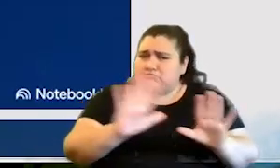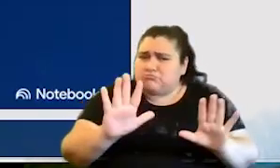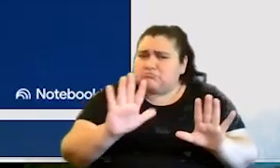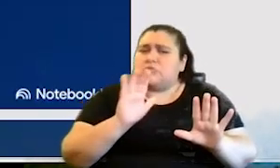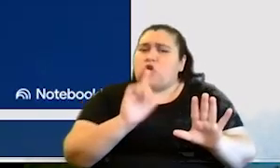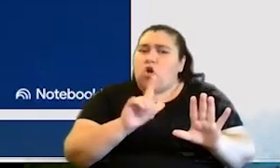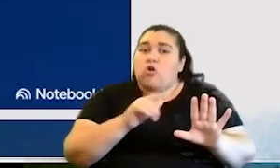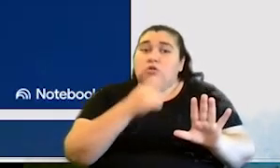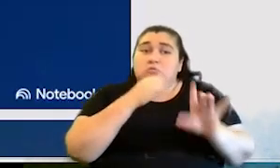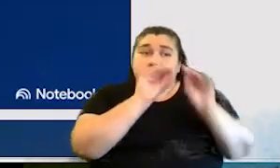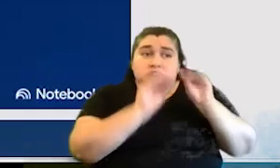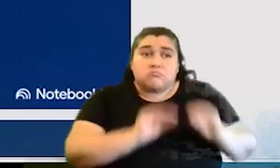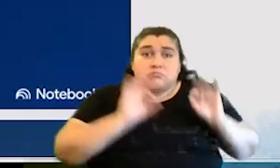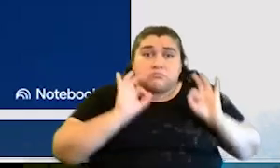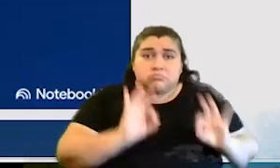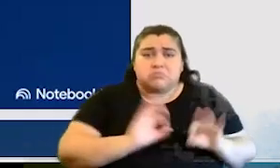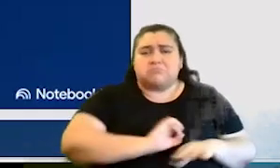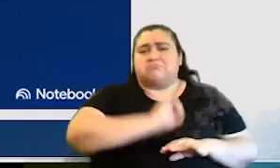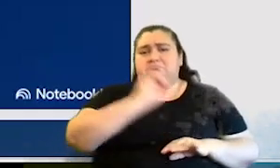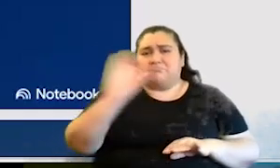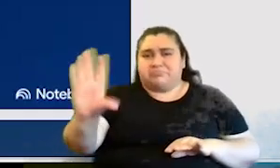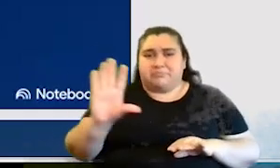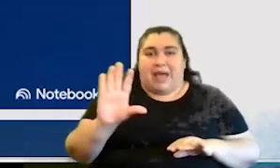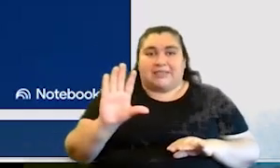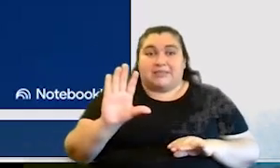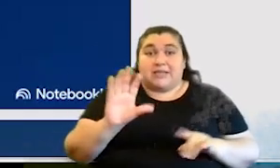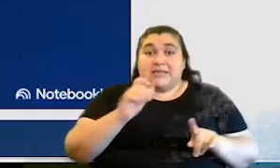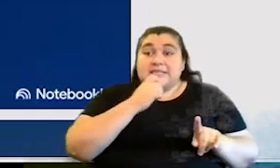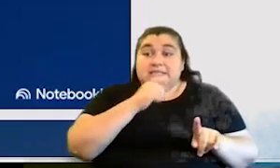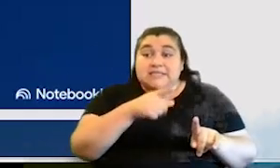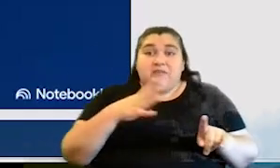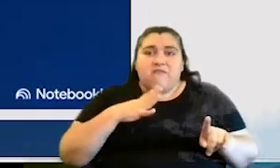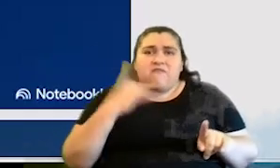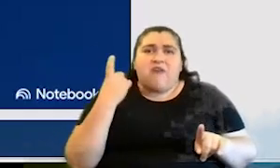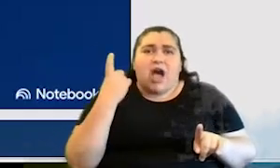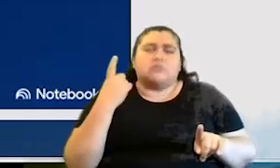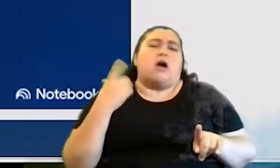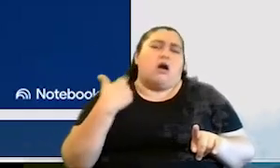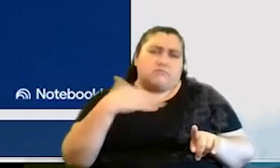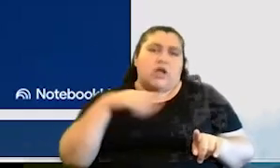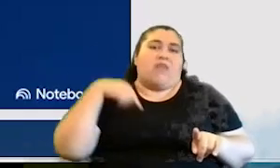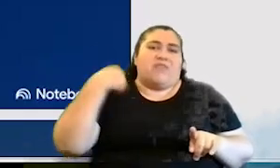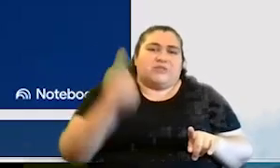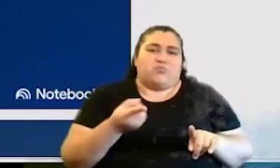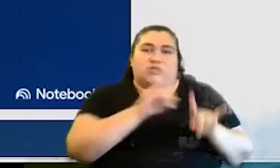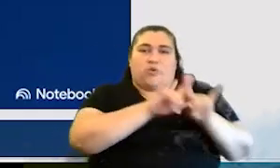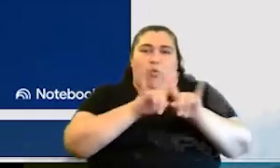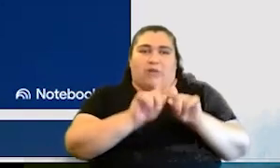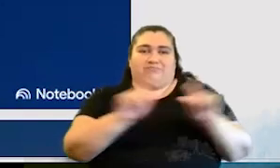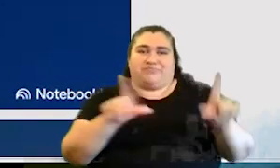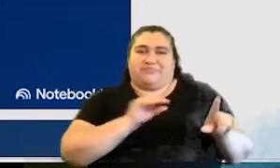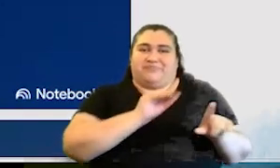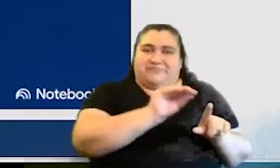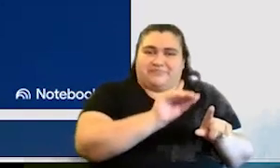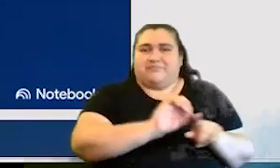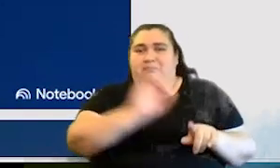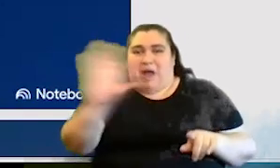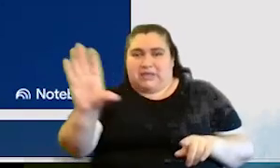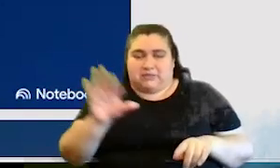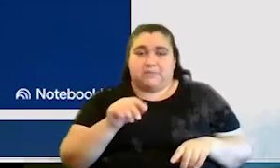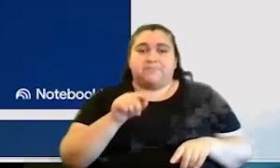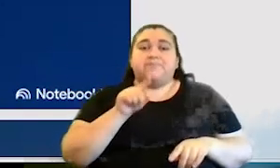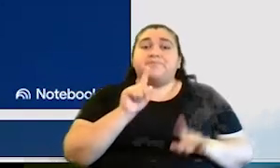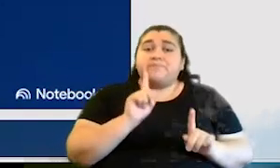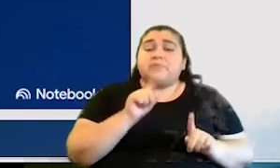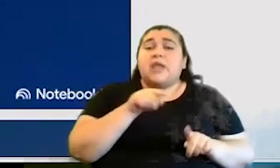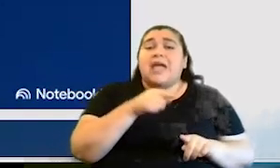después quieren agregar otro gasto, lo agregan después. Pero como el empleador no va leyendo todos los días el